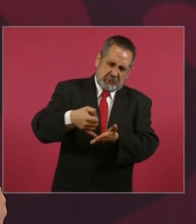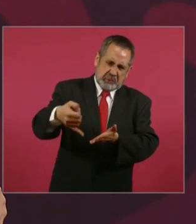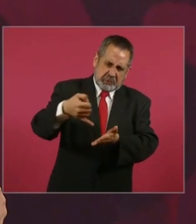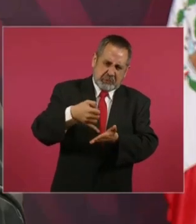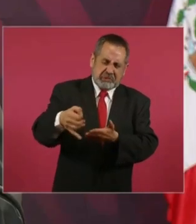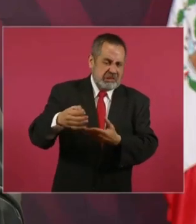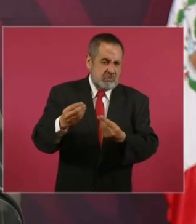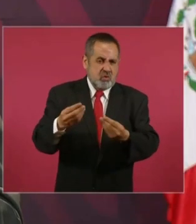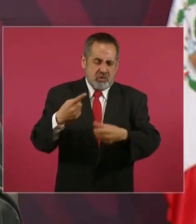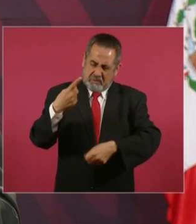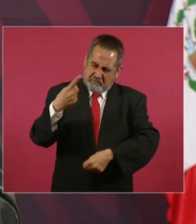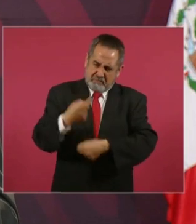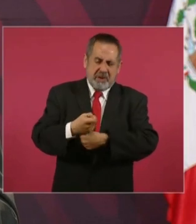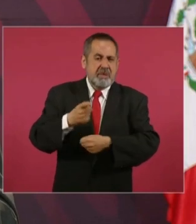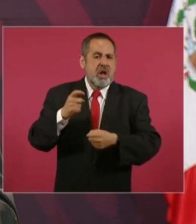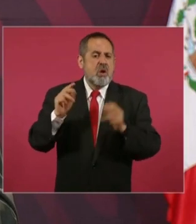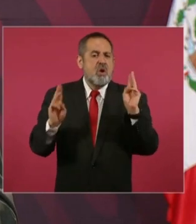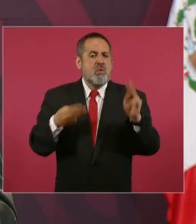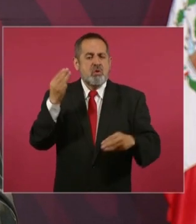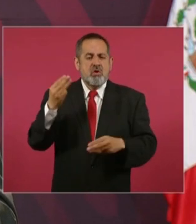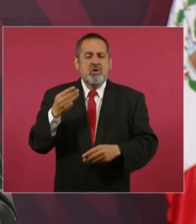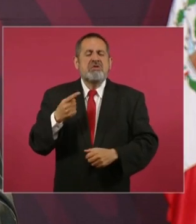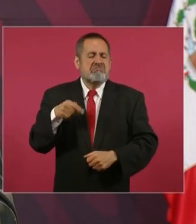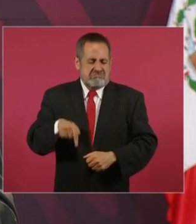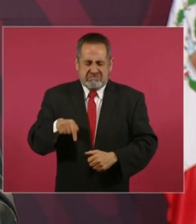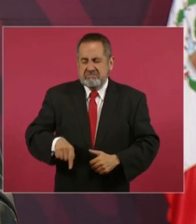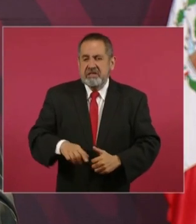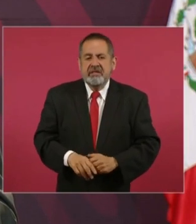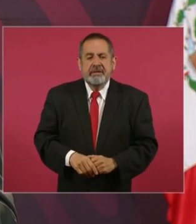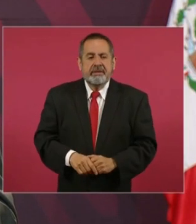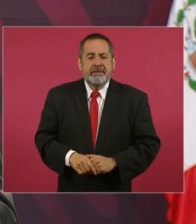Eso es en primer lugar.